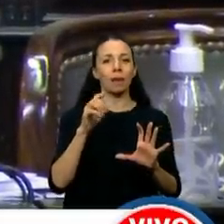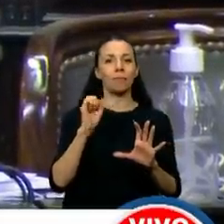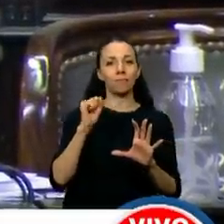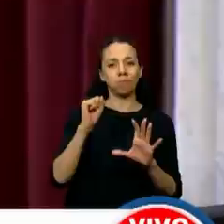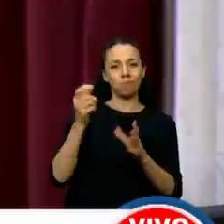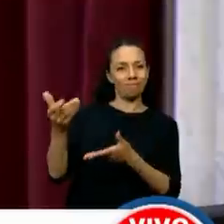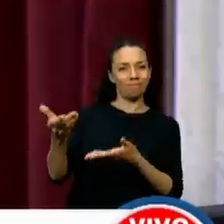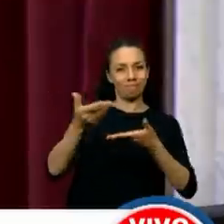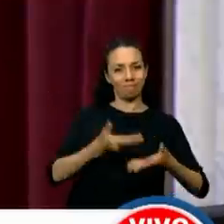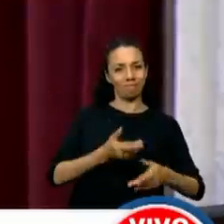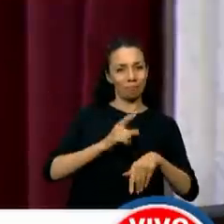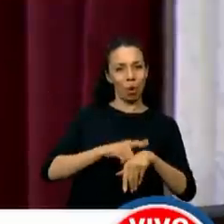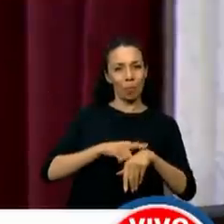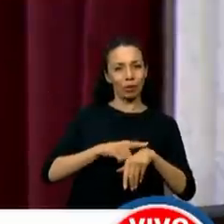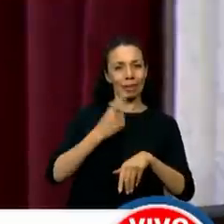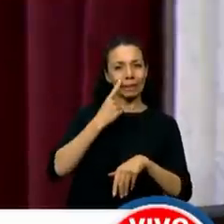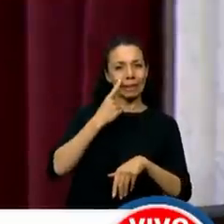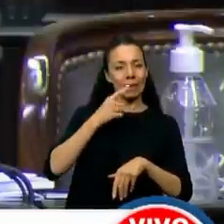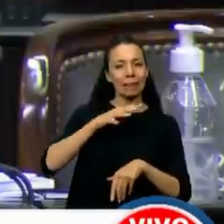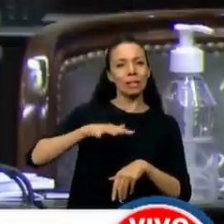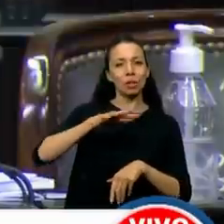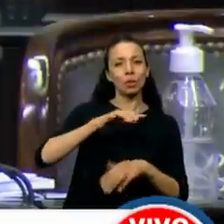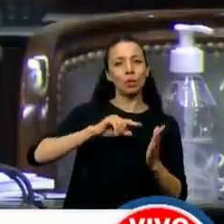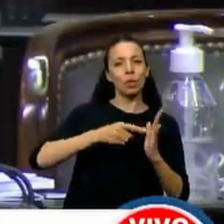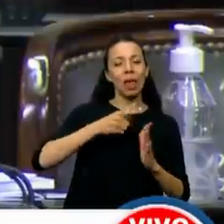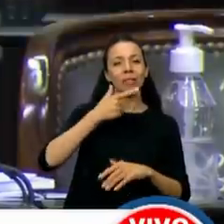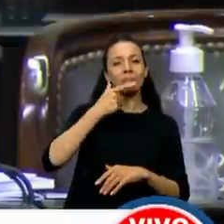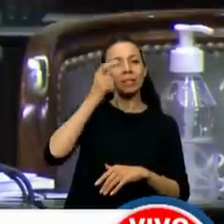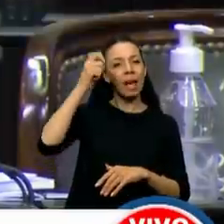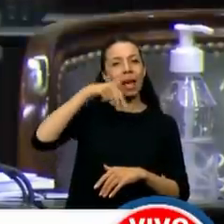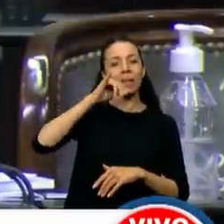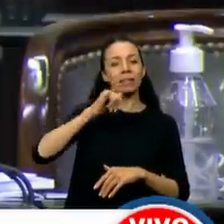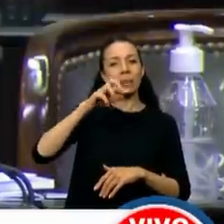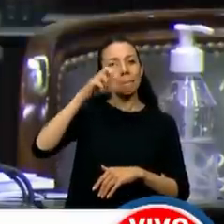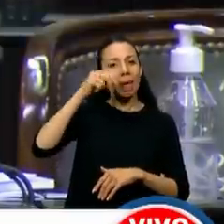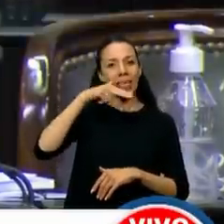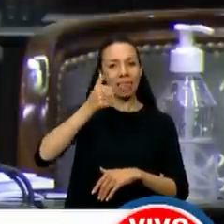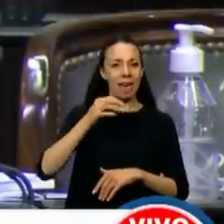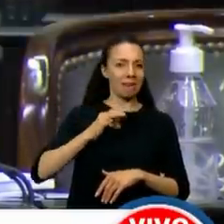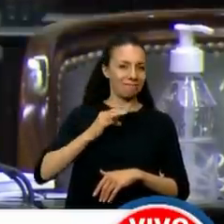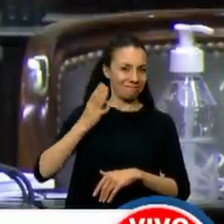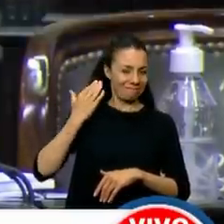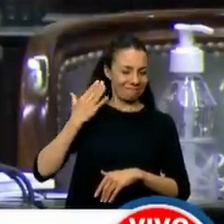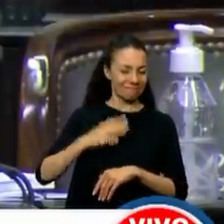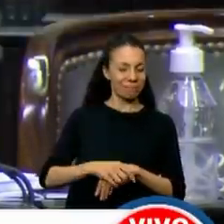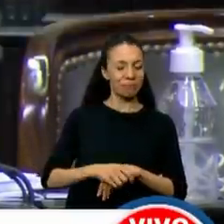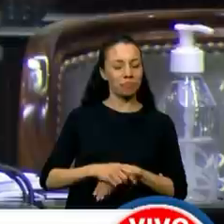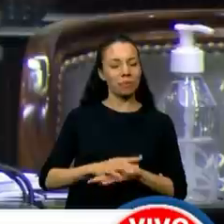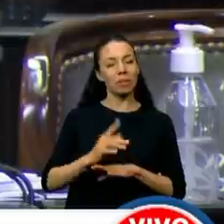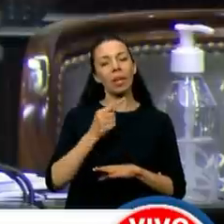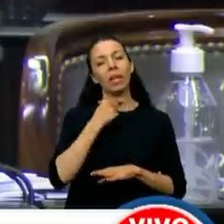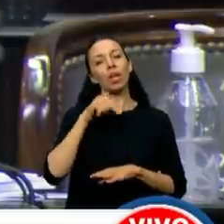como intendente de la ciudad esas peñas de algunos años he querido aprovechar esta oportunidad que se me concede